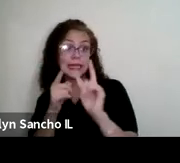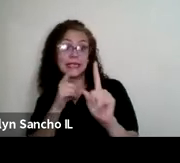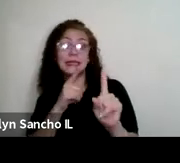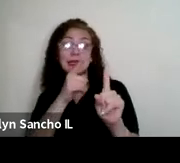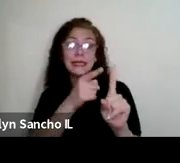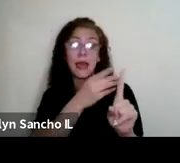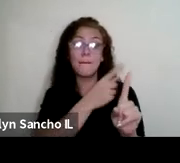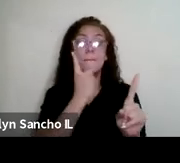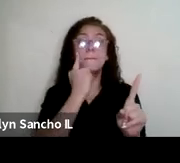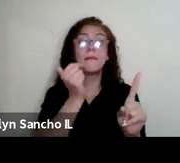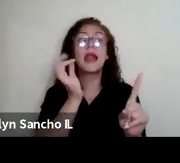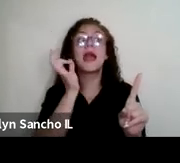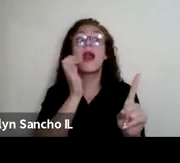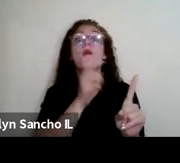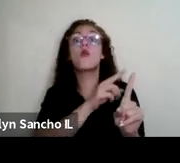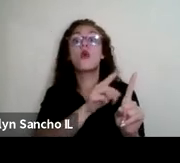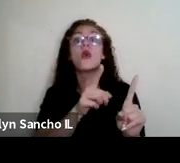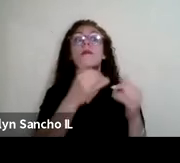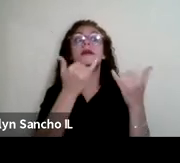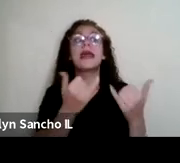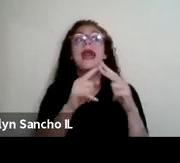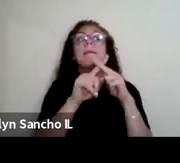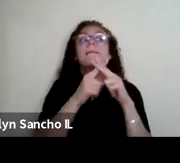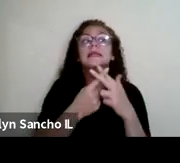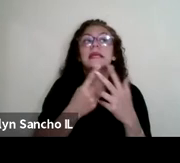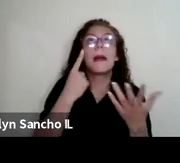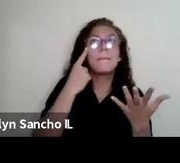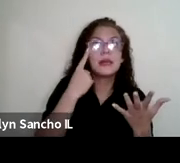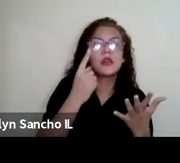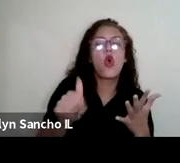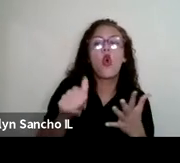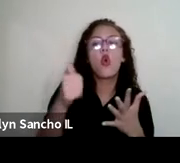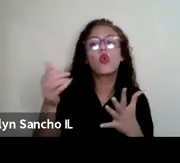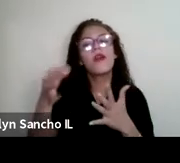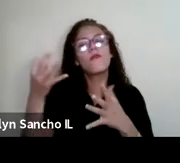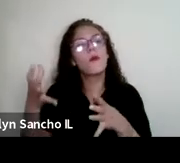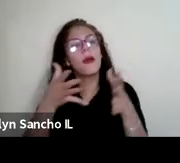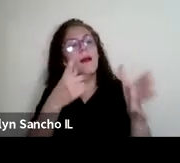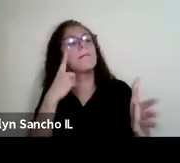hacia las mujeres debería de empezar a pensarse de otra manera.